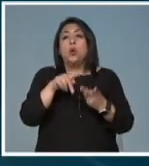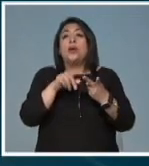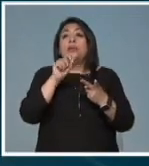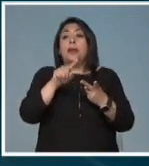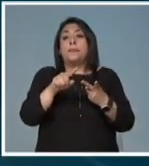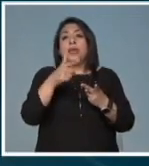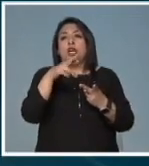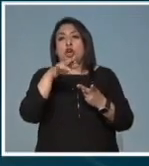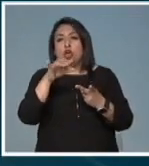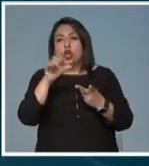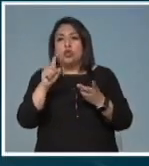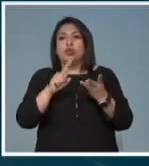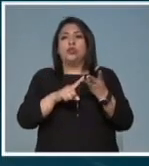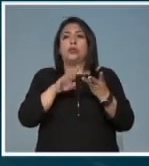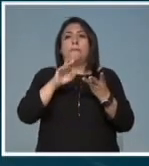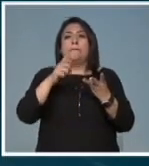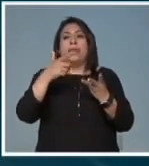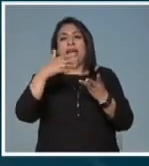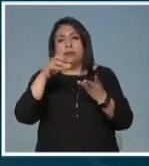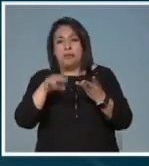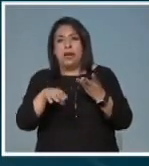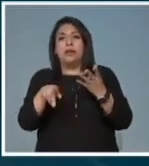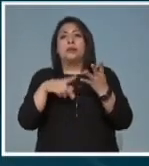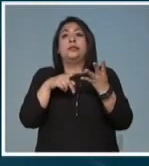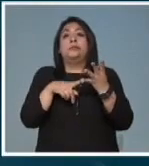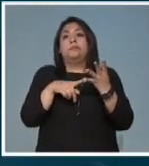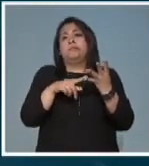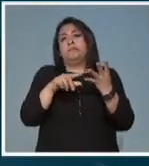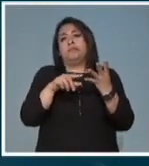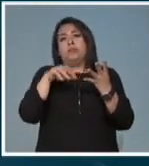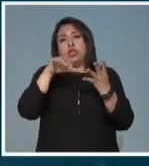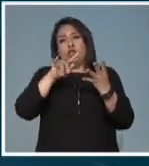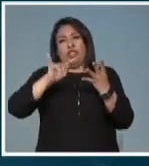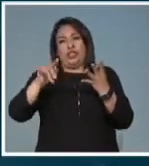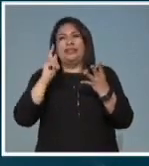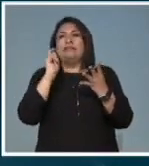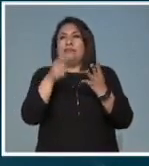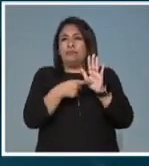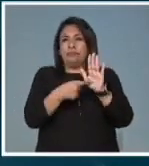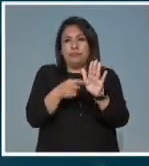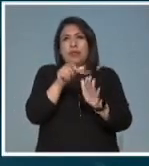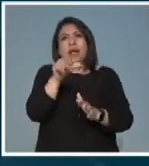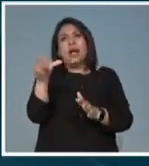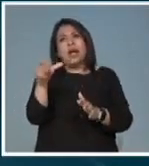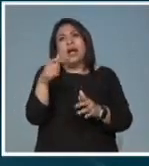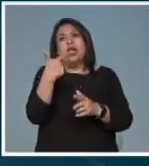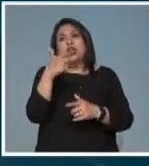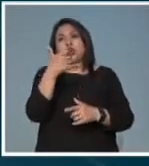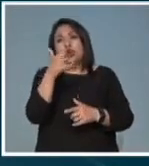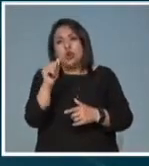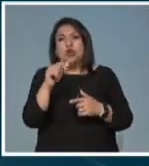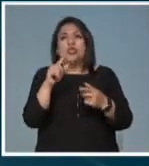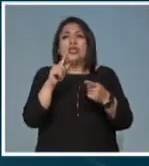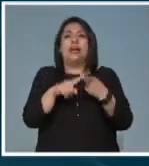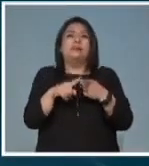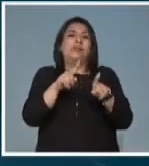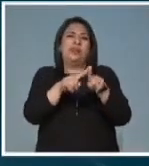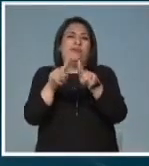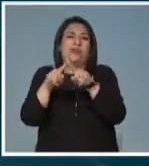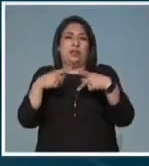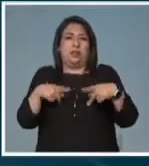con Gross, tiene que ver con Beckmann, tiene que ver con Otto Dix, que se remiten, digamos, a Goya, se remiten a una